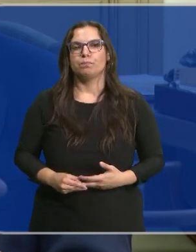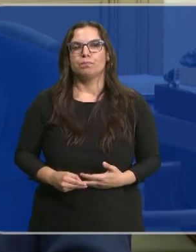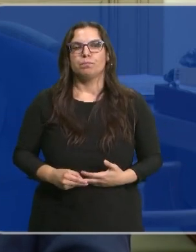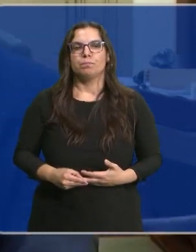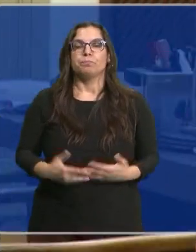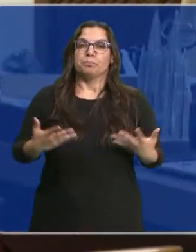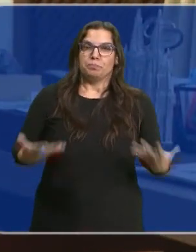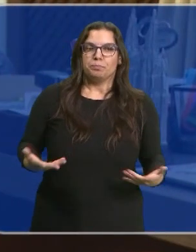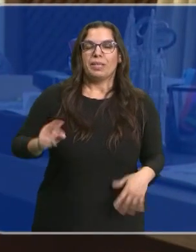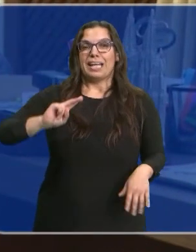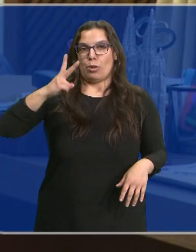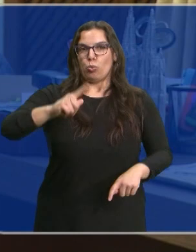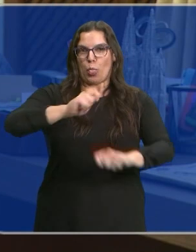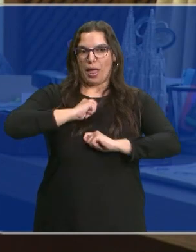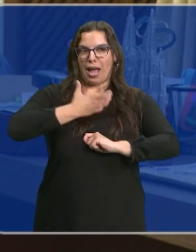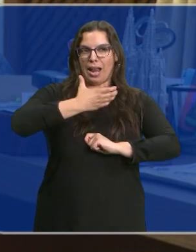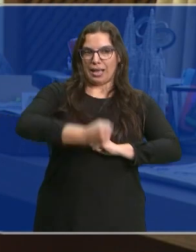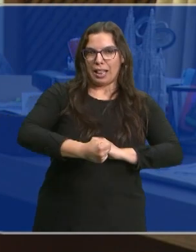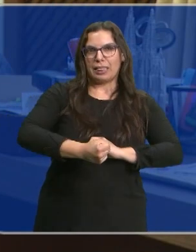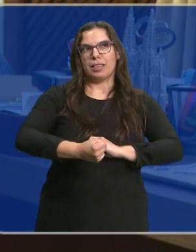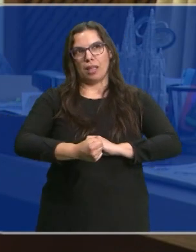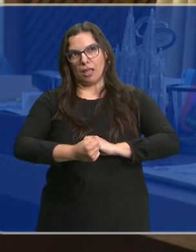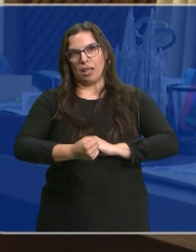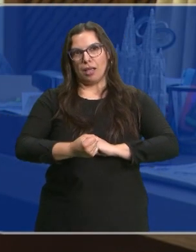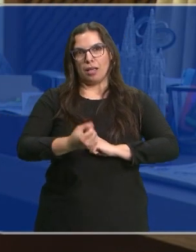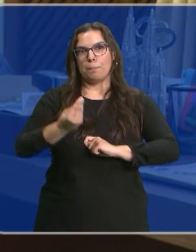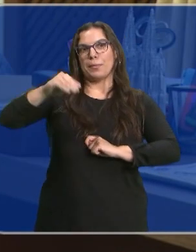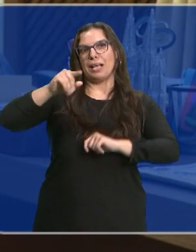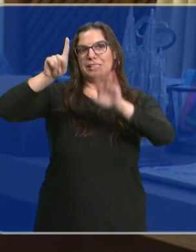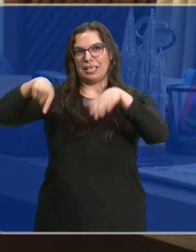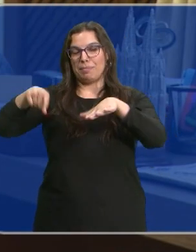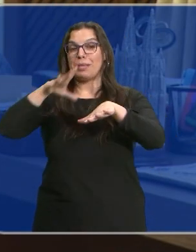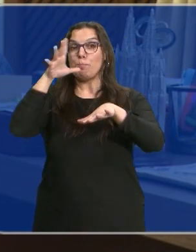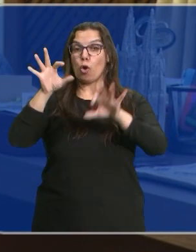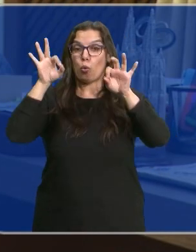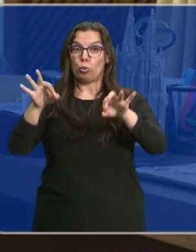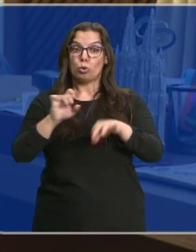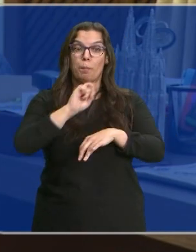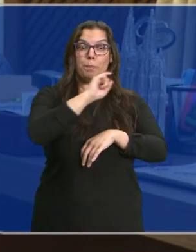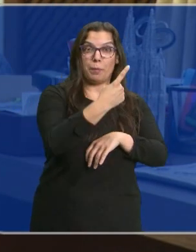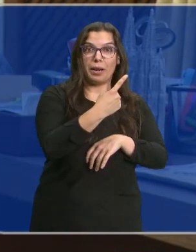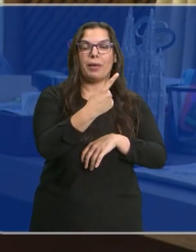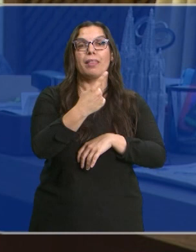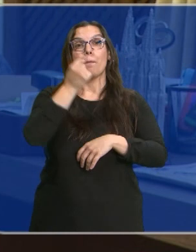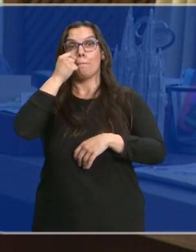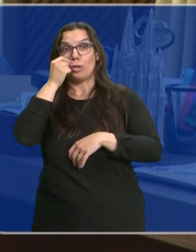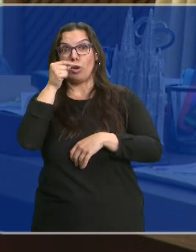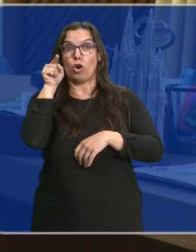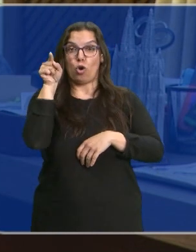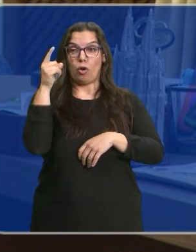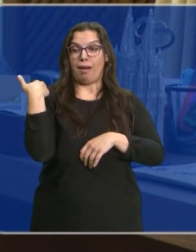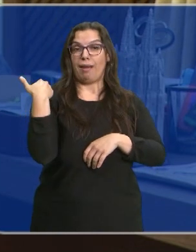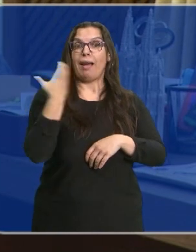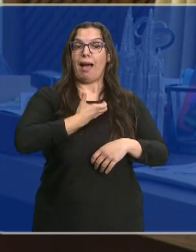Bueno, segundo mandato con seis meses añadidos, porque Alfonso Fernández Mañuco, actual presidente de la Junta de Castellón, y